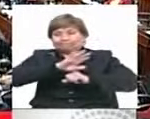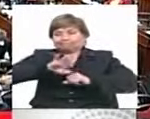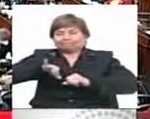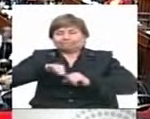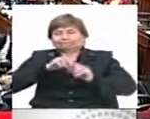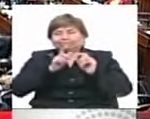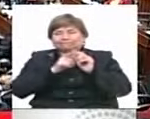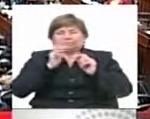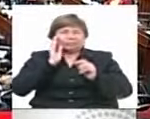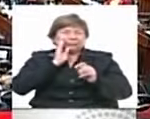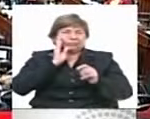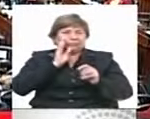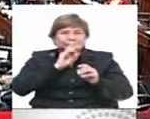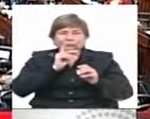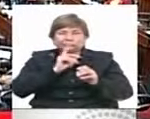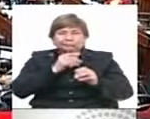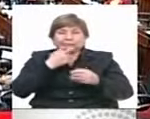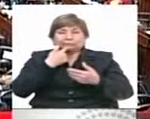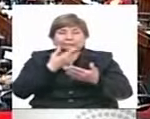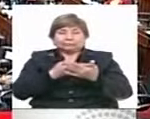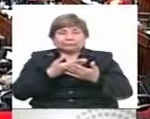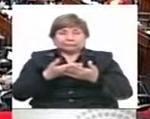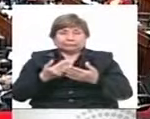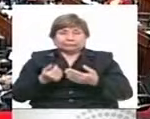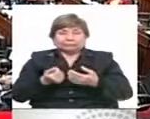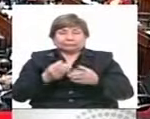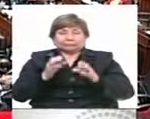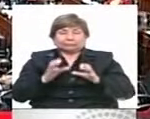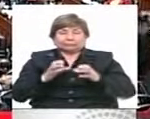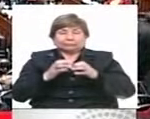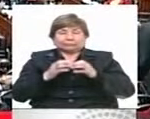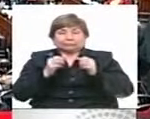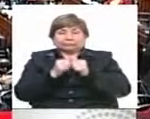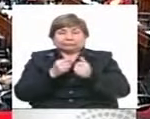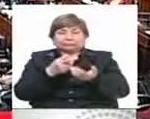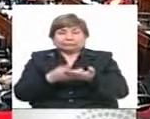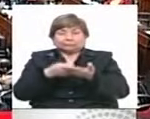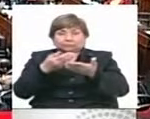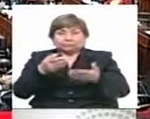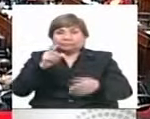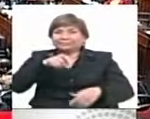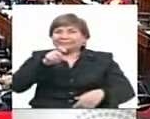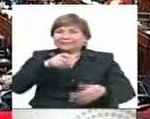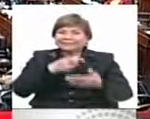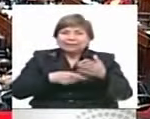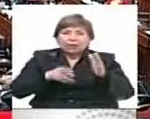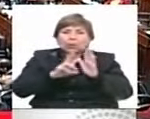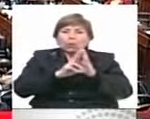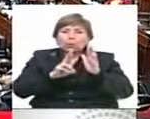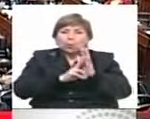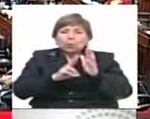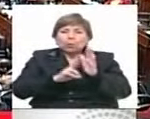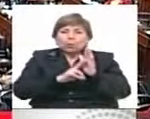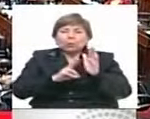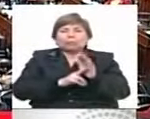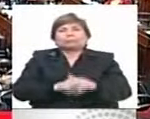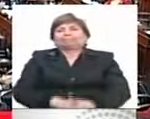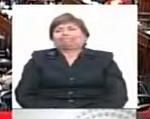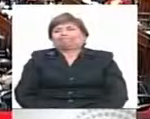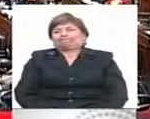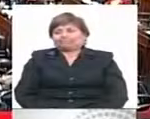proferidas contra las autoridades, los miembros del Congreso y las personas, aplicando de ser necesario las sanciones reglamentarias.